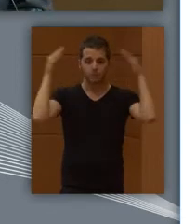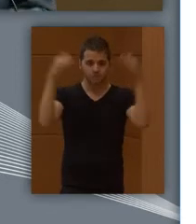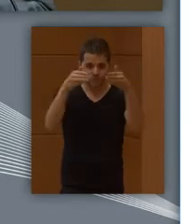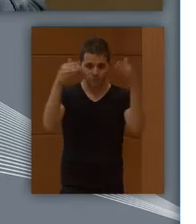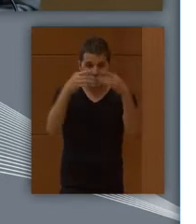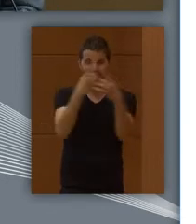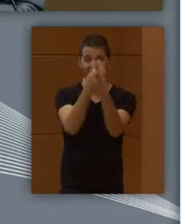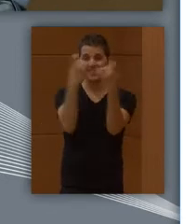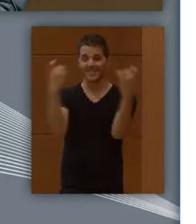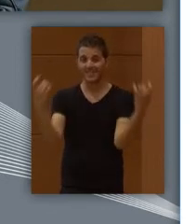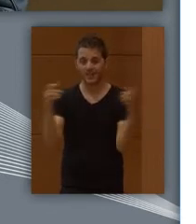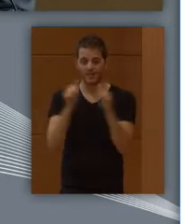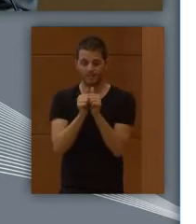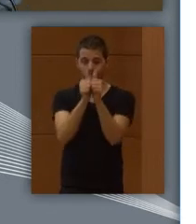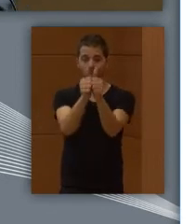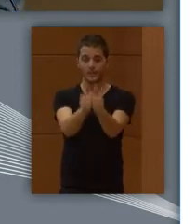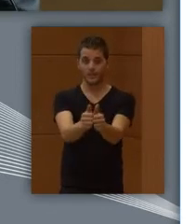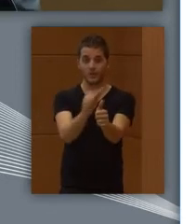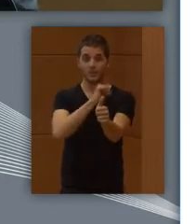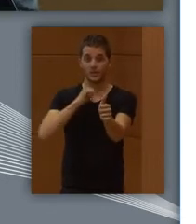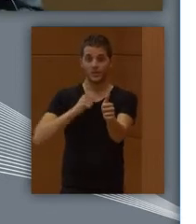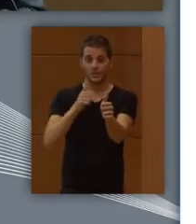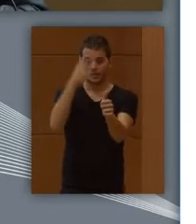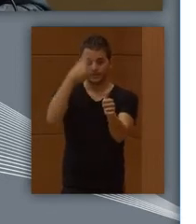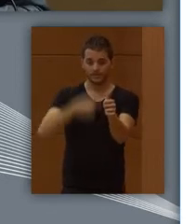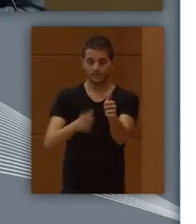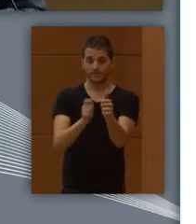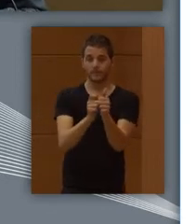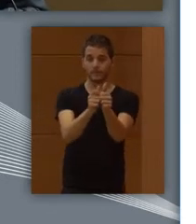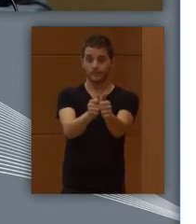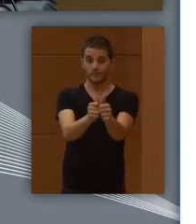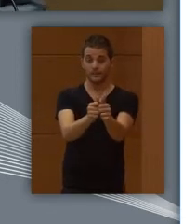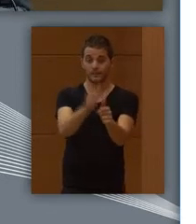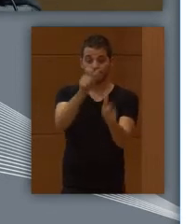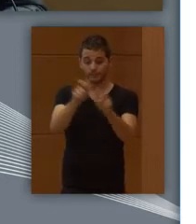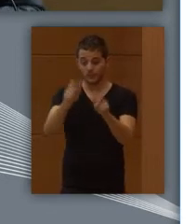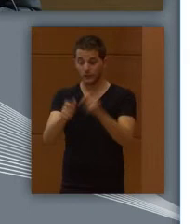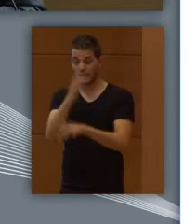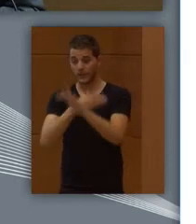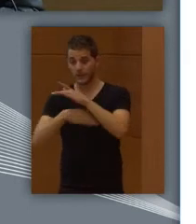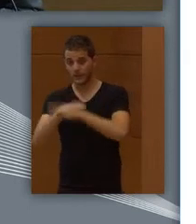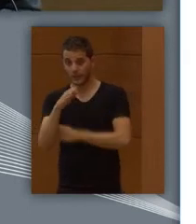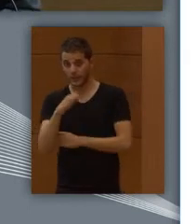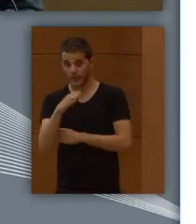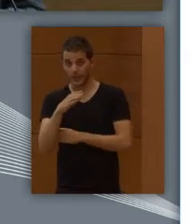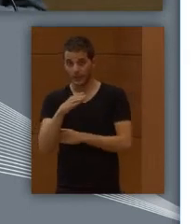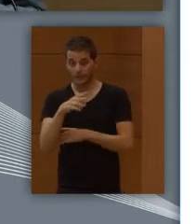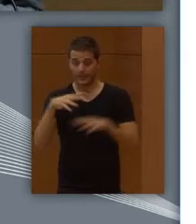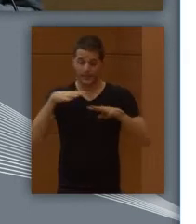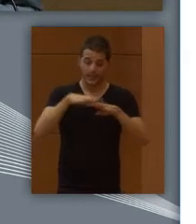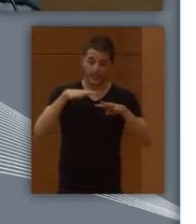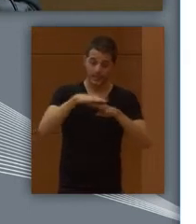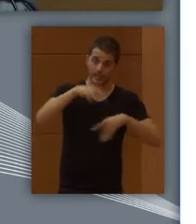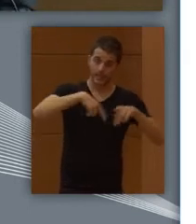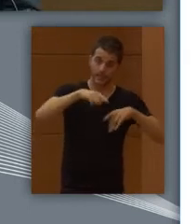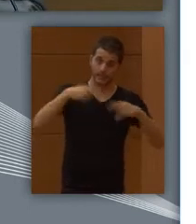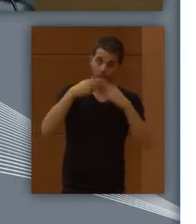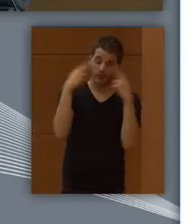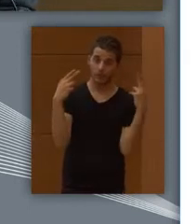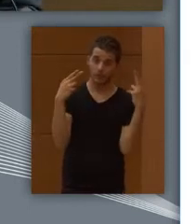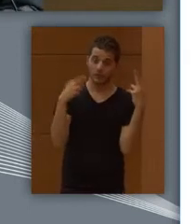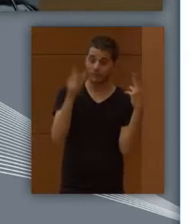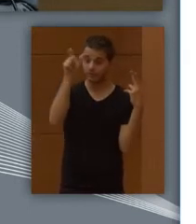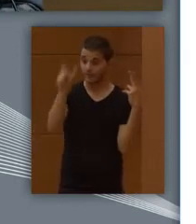a necesidades de acompañamiento personalizado de las personas con discapacidad a través de la red de transporte público, y ese